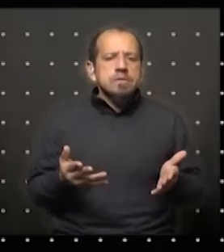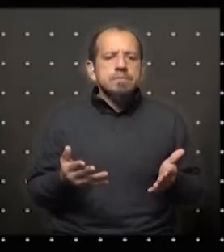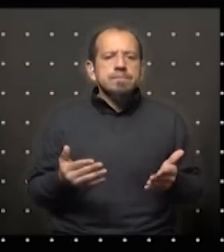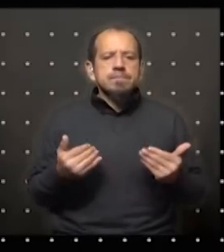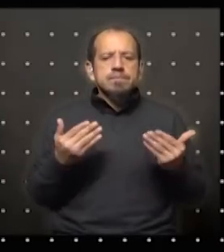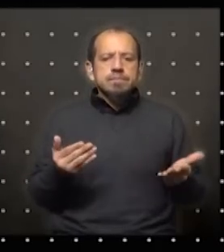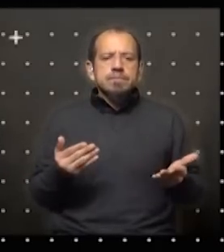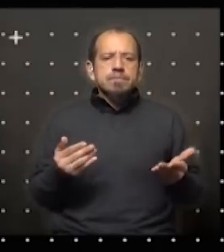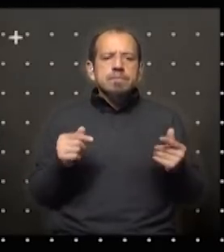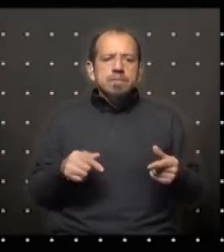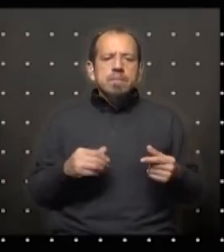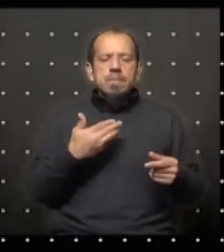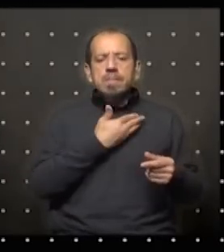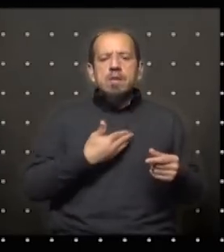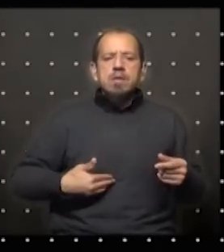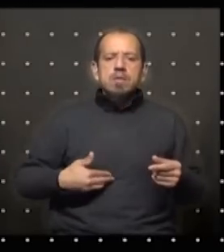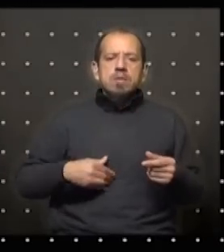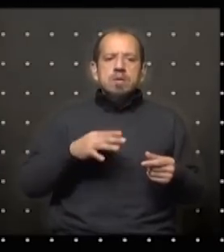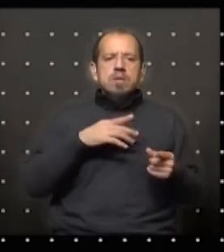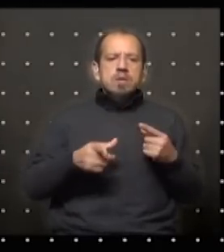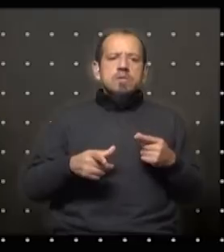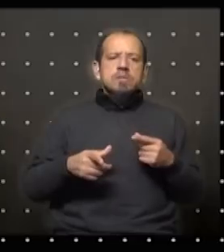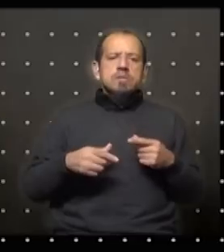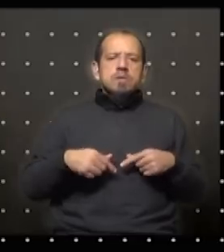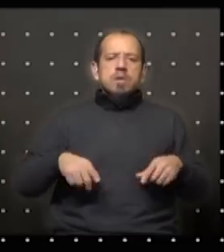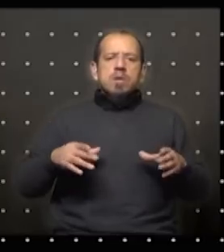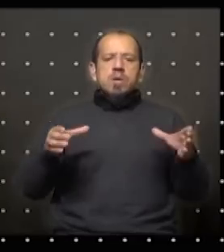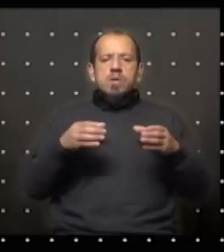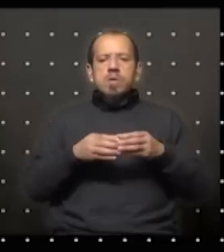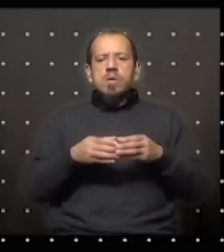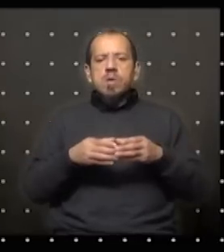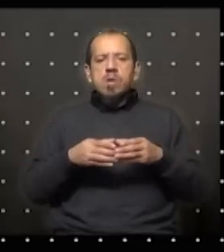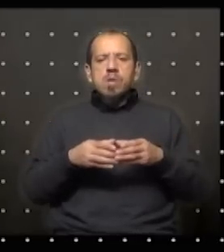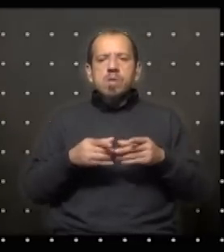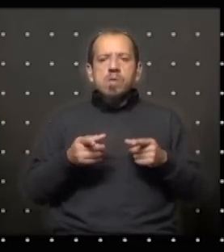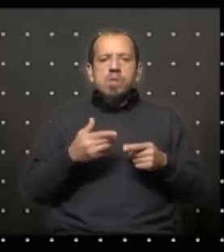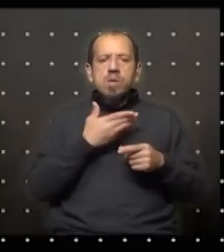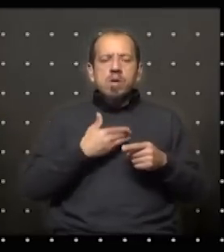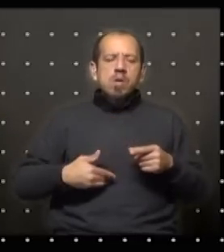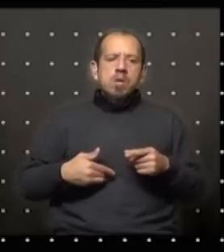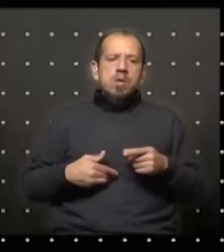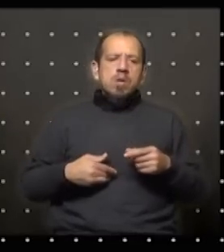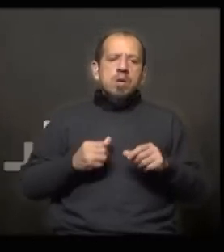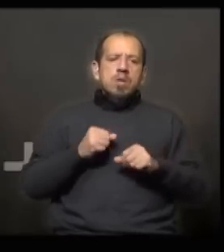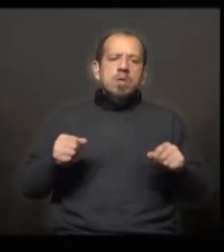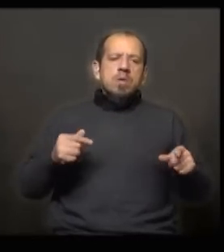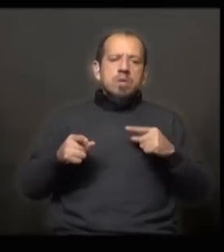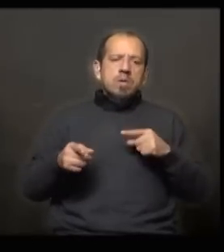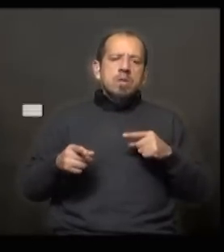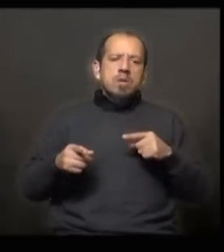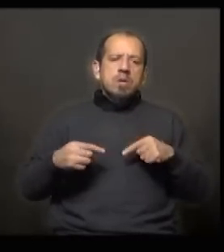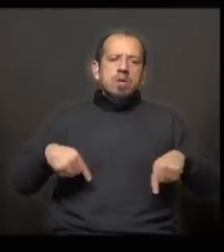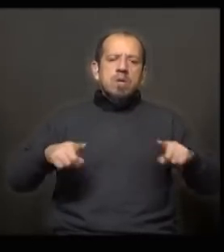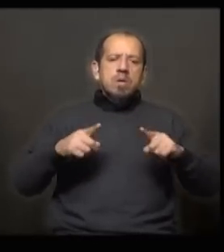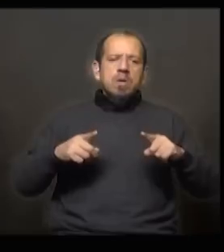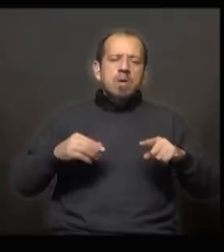está teniendo esto en el gobierno hay una presión de estos sectores para que digamos el gobierno actúe con mano dura ya